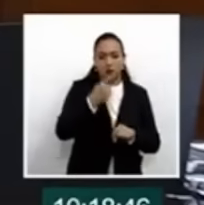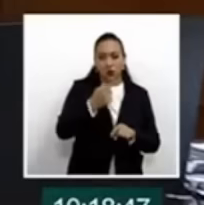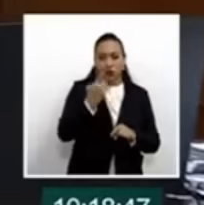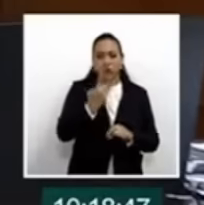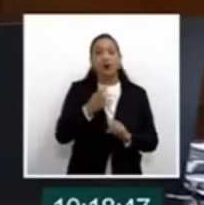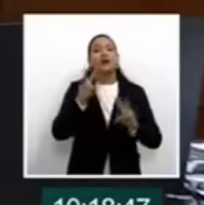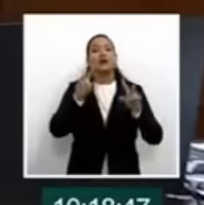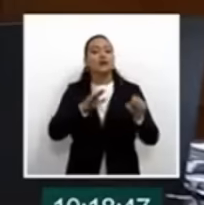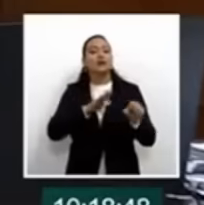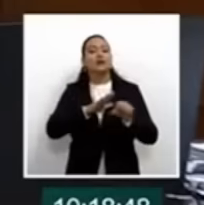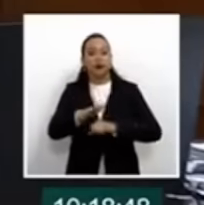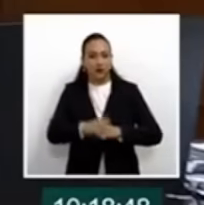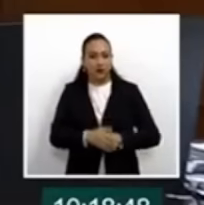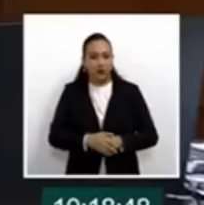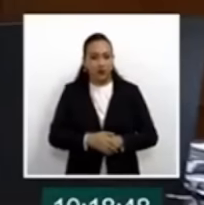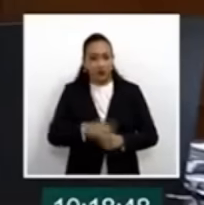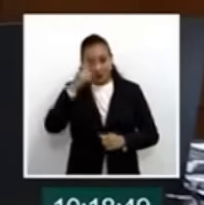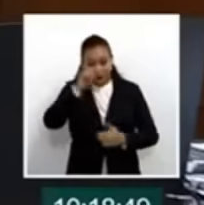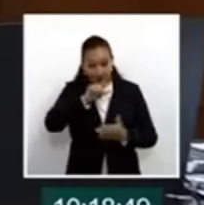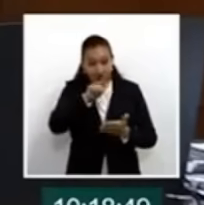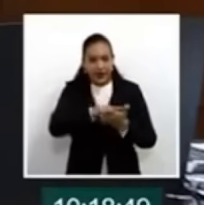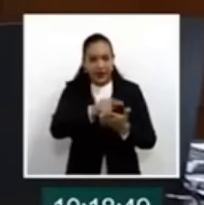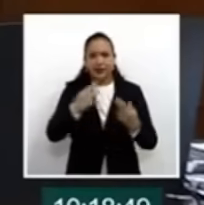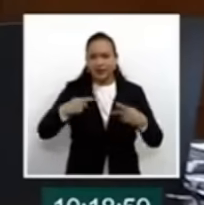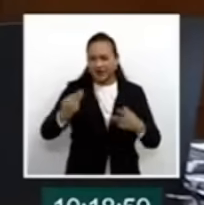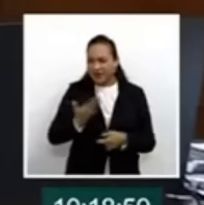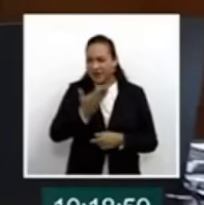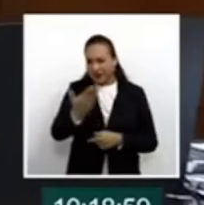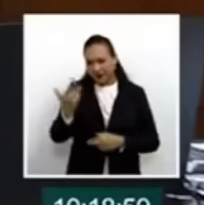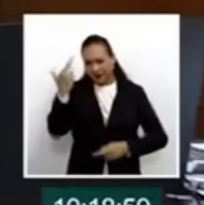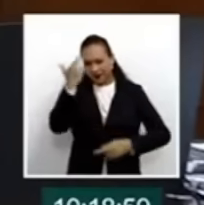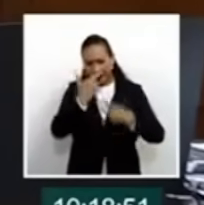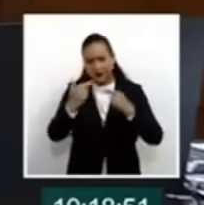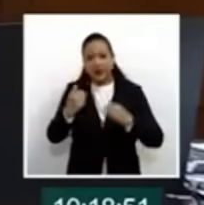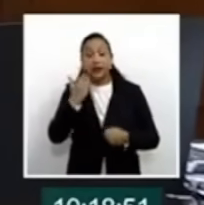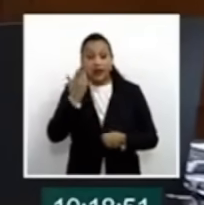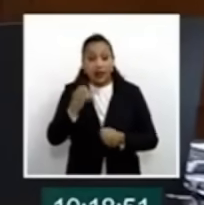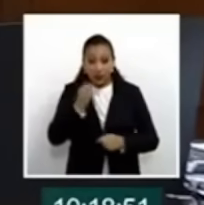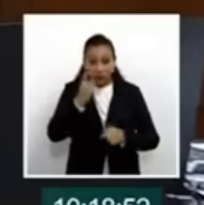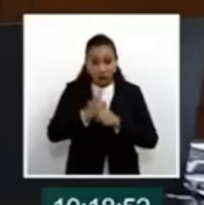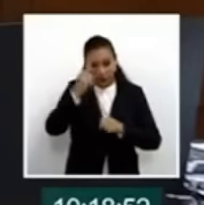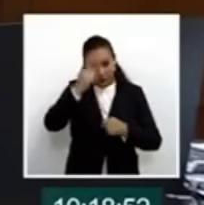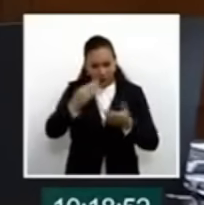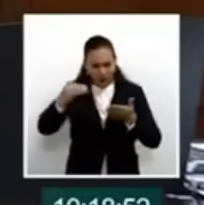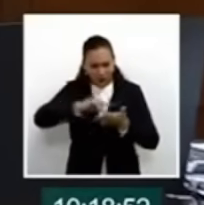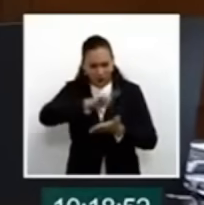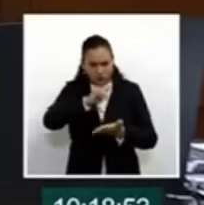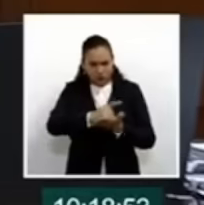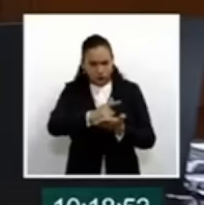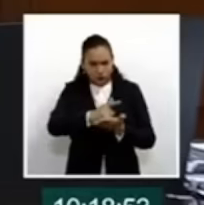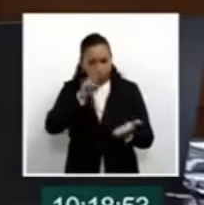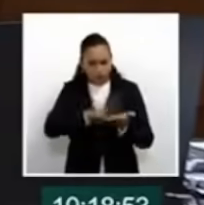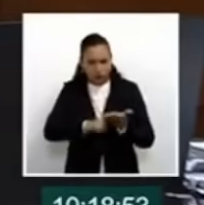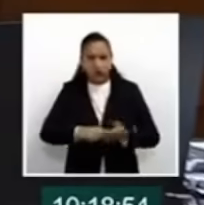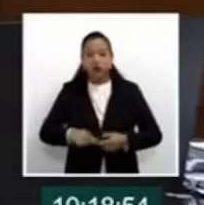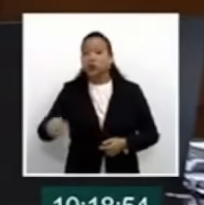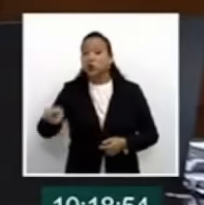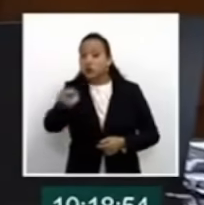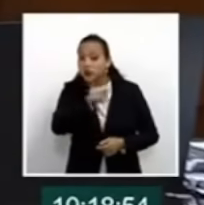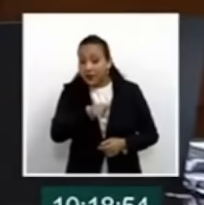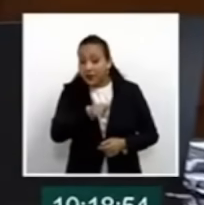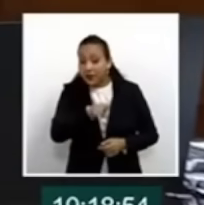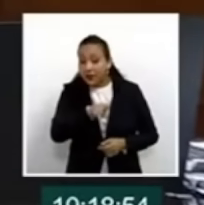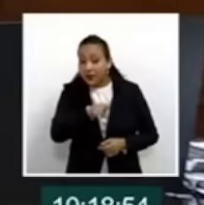a la competencia, a la Sí, sí, precisión de las normas reguladoras, hasta ahí lo a la podemos dejar. oportunidad Muchas y a la gracias. legitimación, está a su consideración si alguien tiene